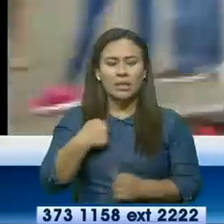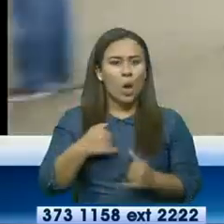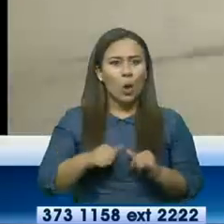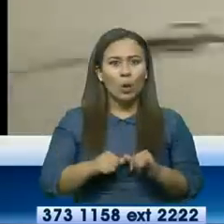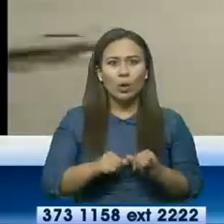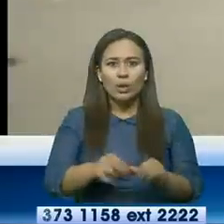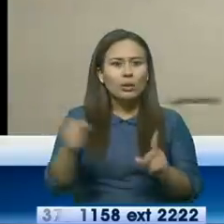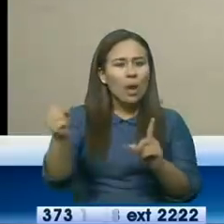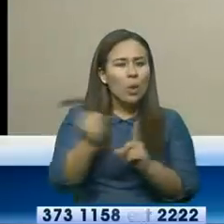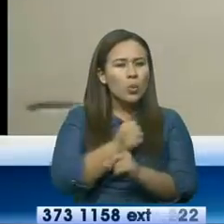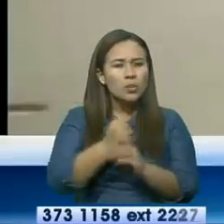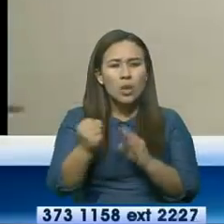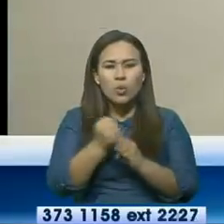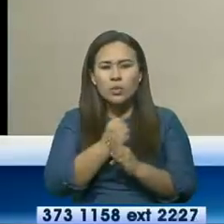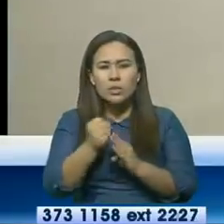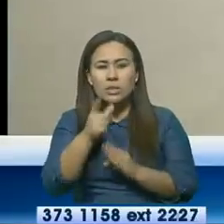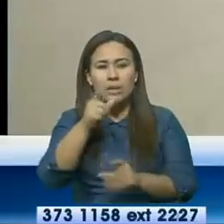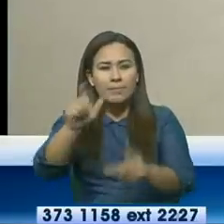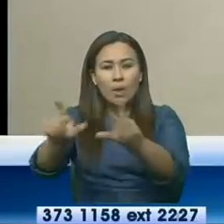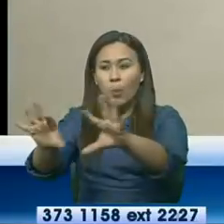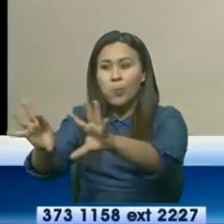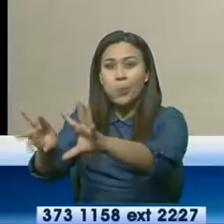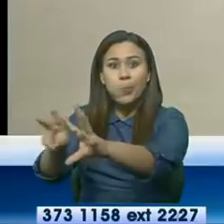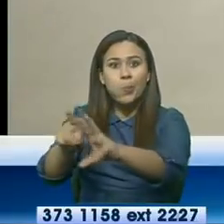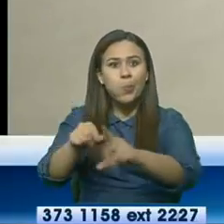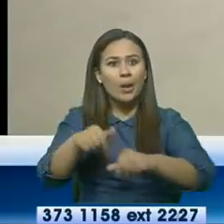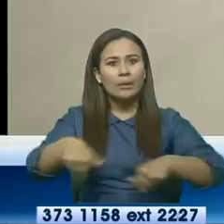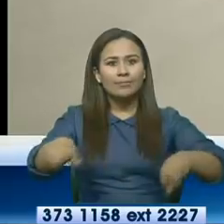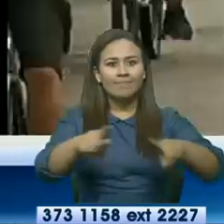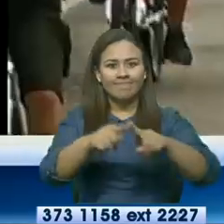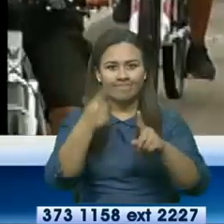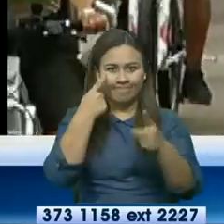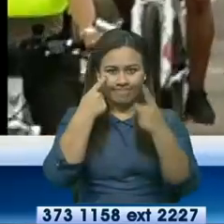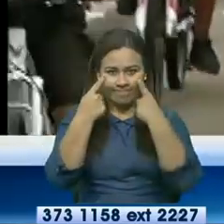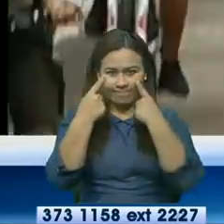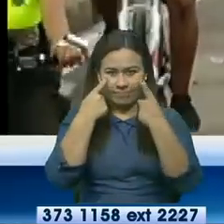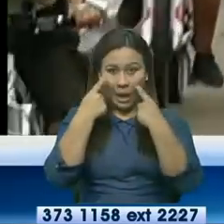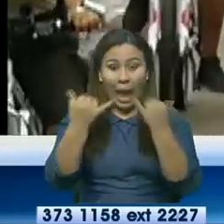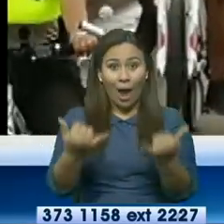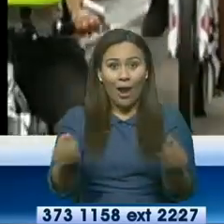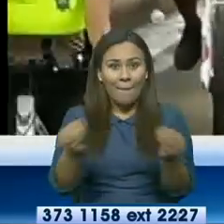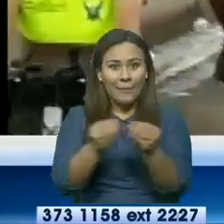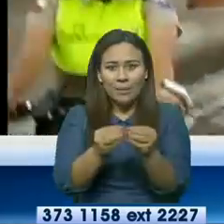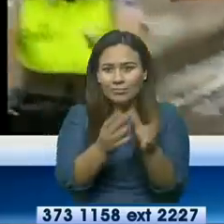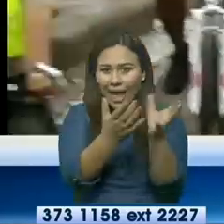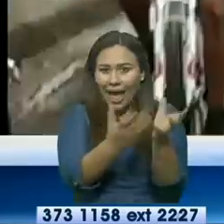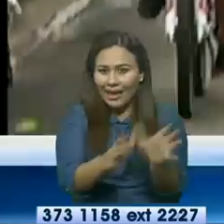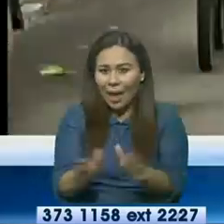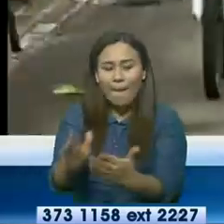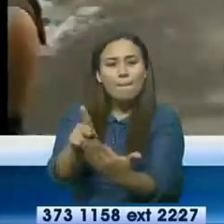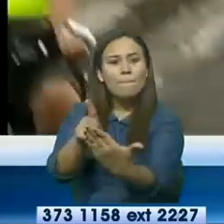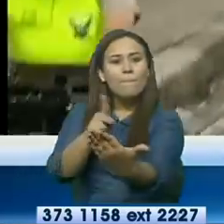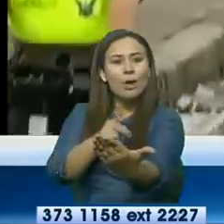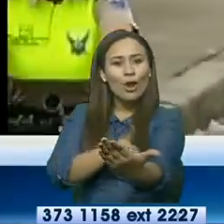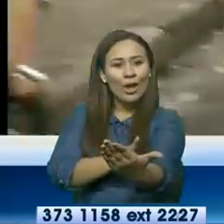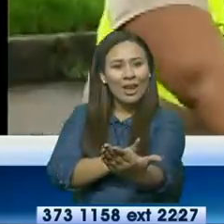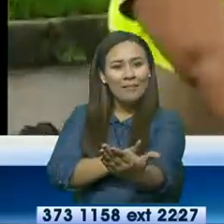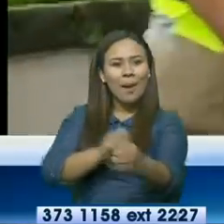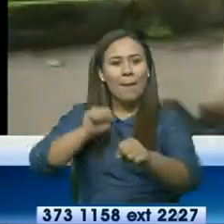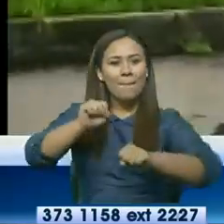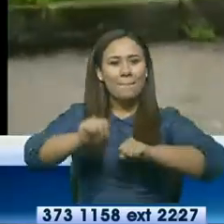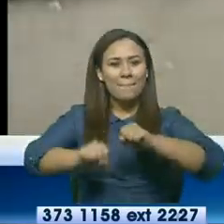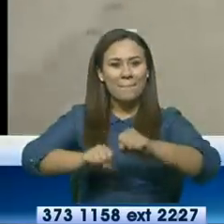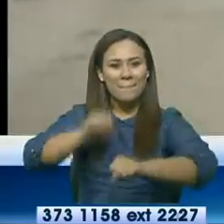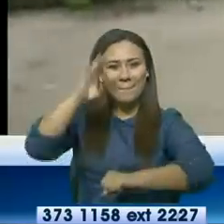contra el hampa que pretende dominar la zona y para ello ahora puso en marcha el proyecto de políticos es